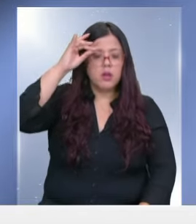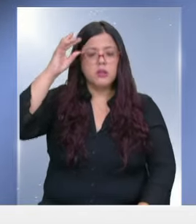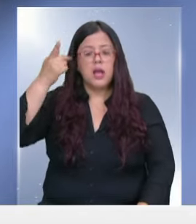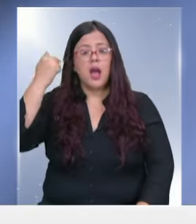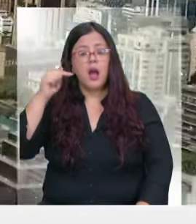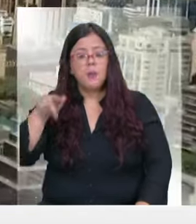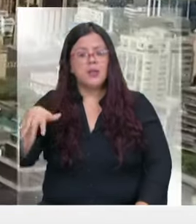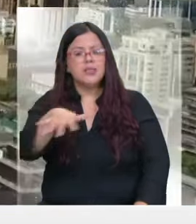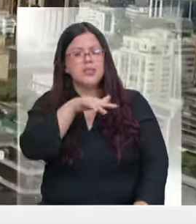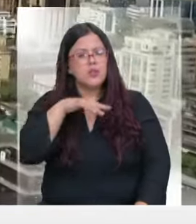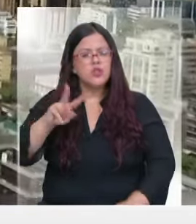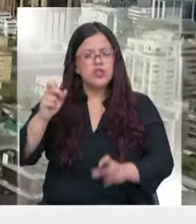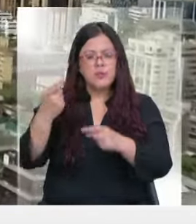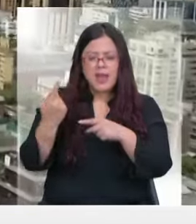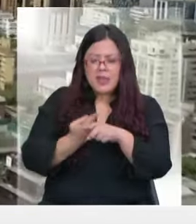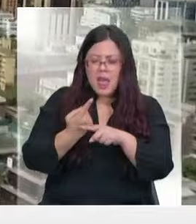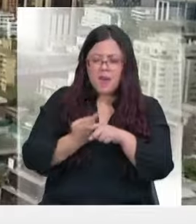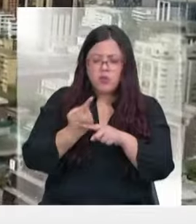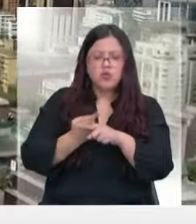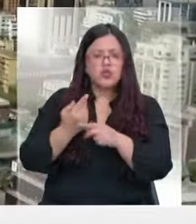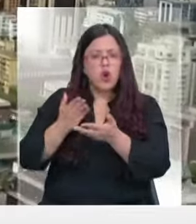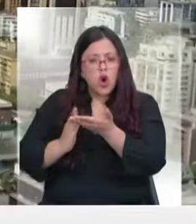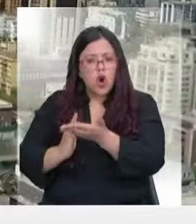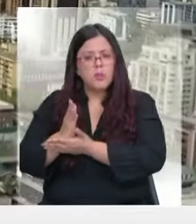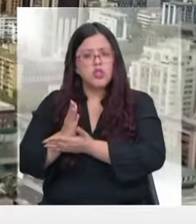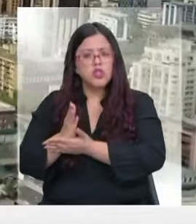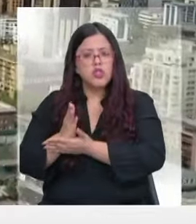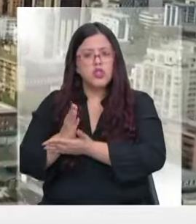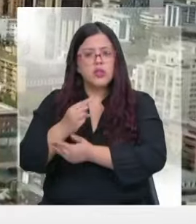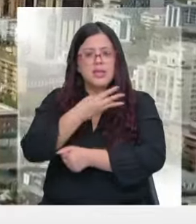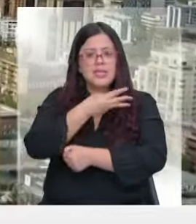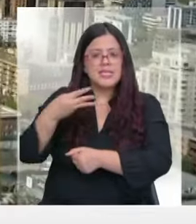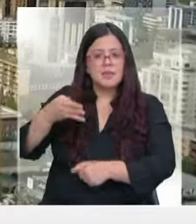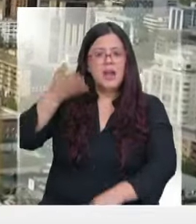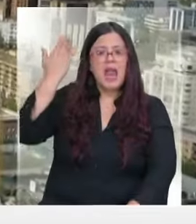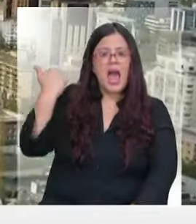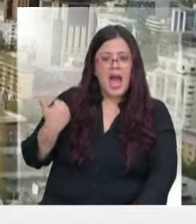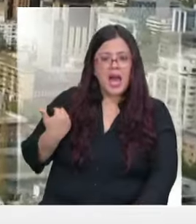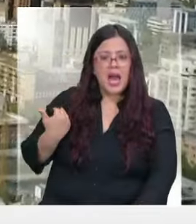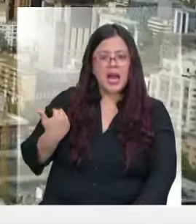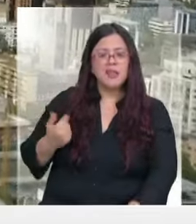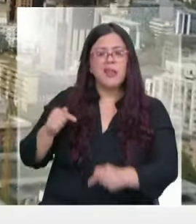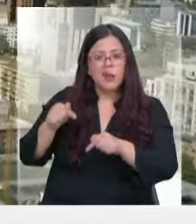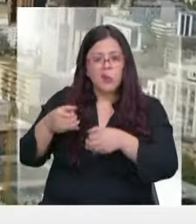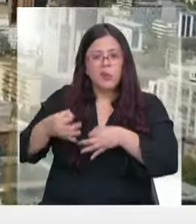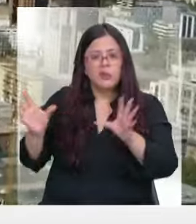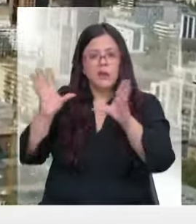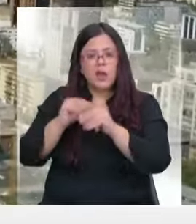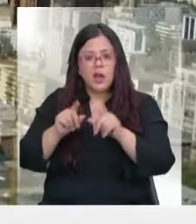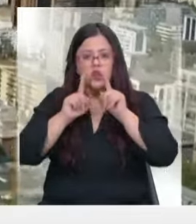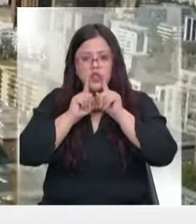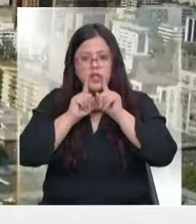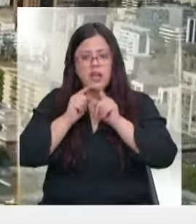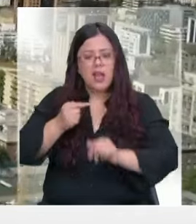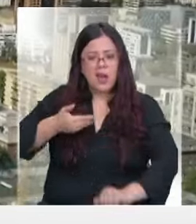Pero las situaciones de abuso habrían comenzado casi 3 semanas antes de esa noche en el